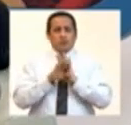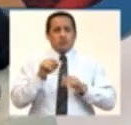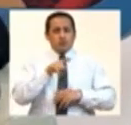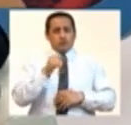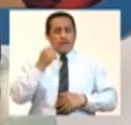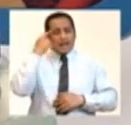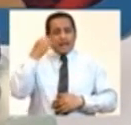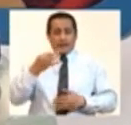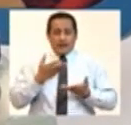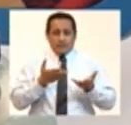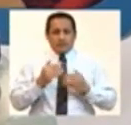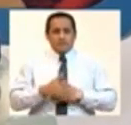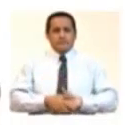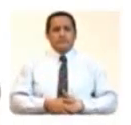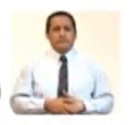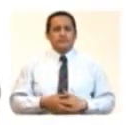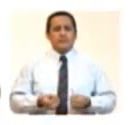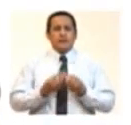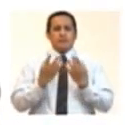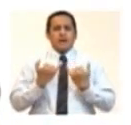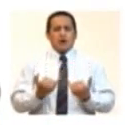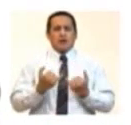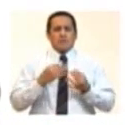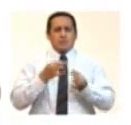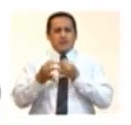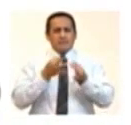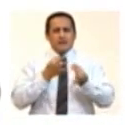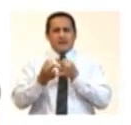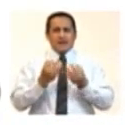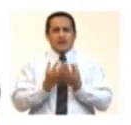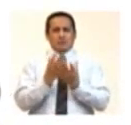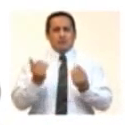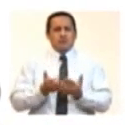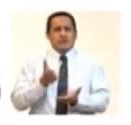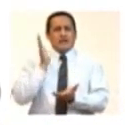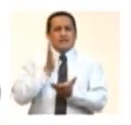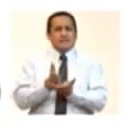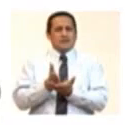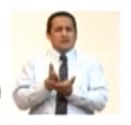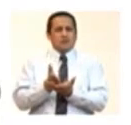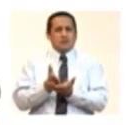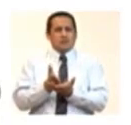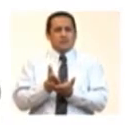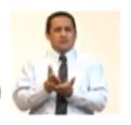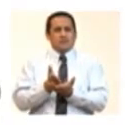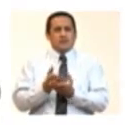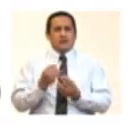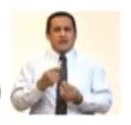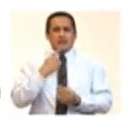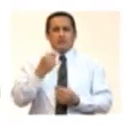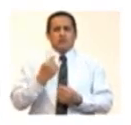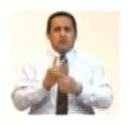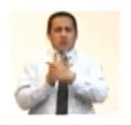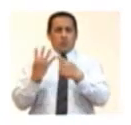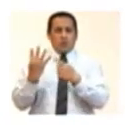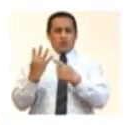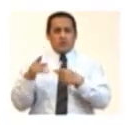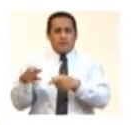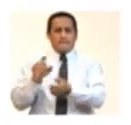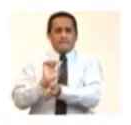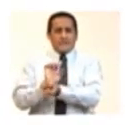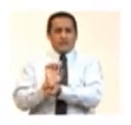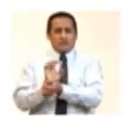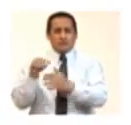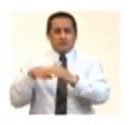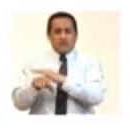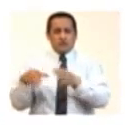que usted considere por conveniente. Vamos a desmenuzar un poco esta sentencia. Estos 4